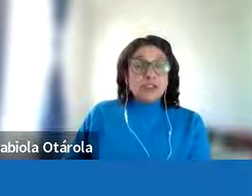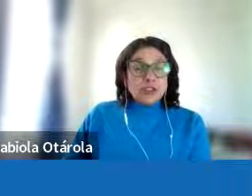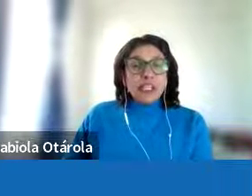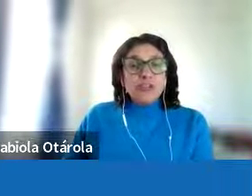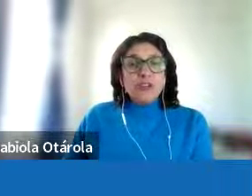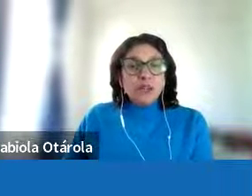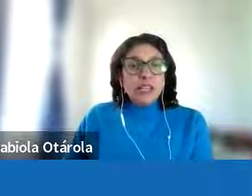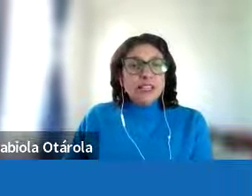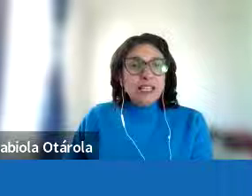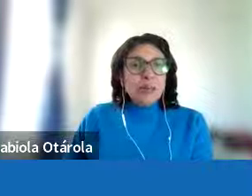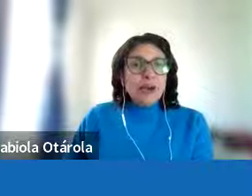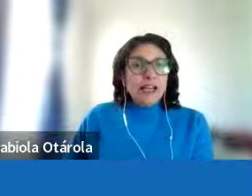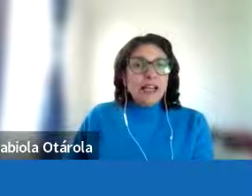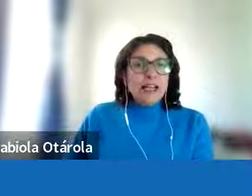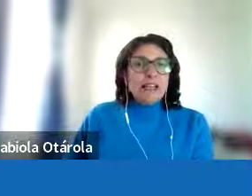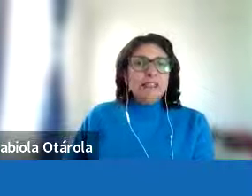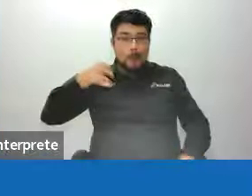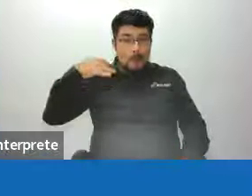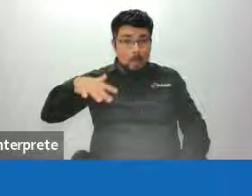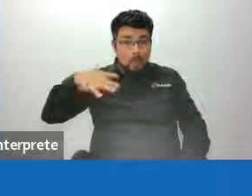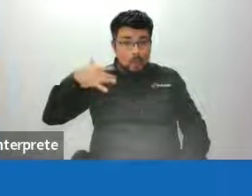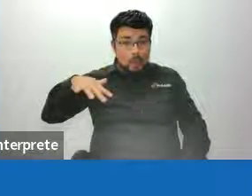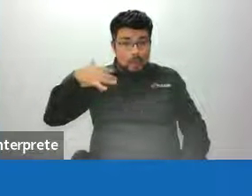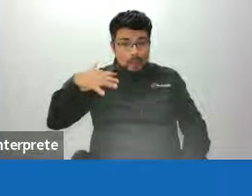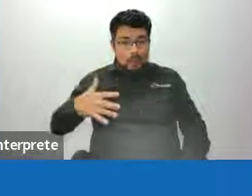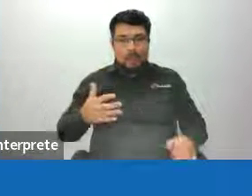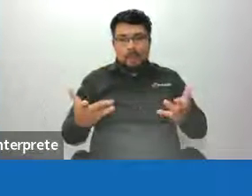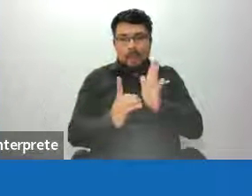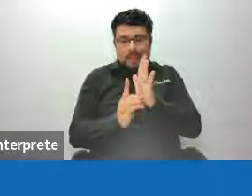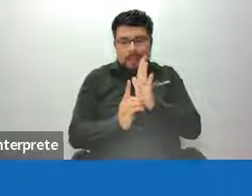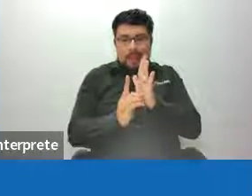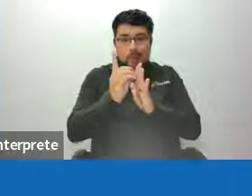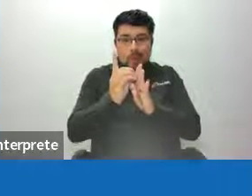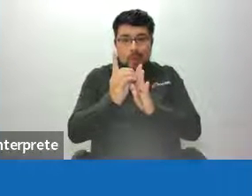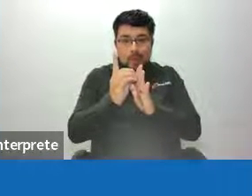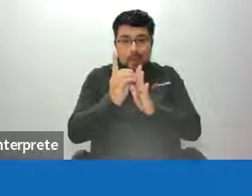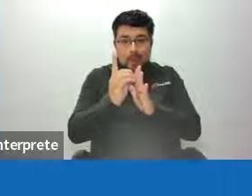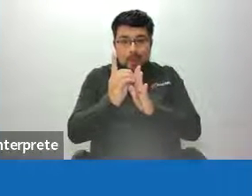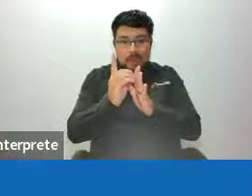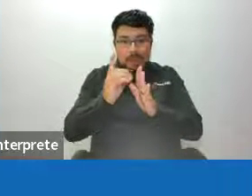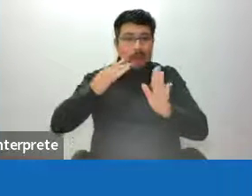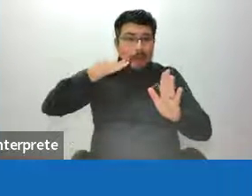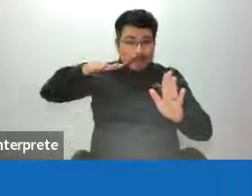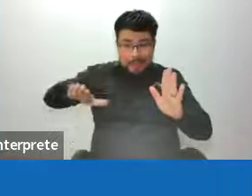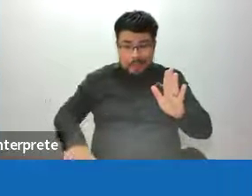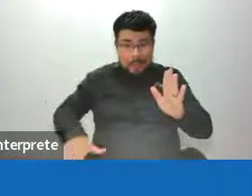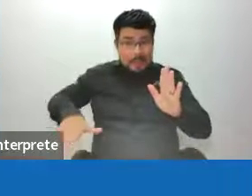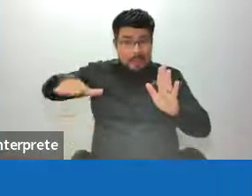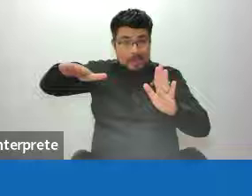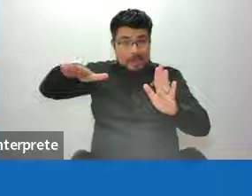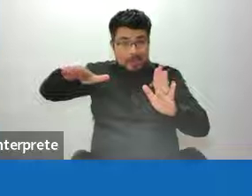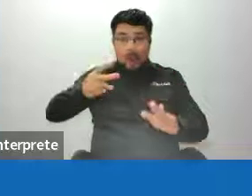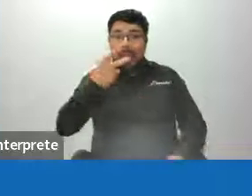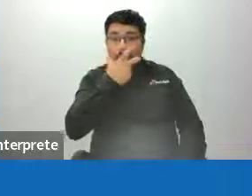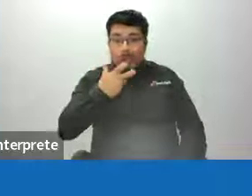de las acciones que son importantes para desarrollar tempranamente el lenguaje en niños y